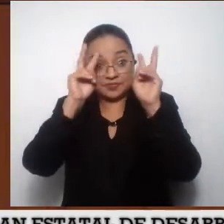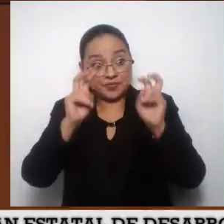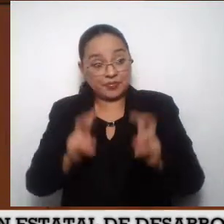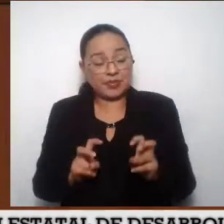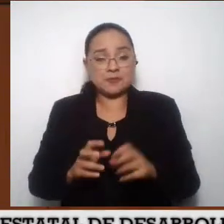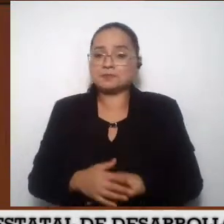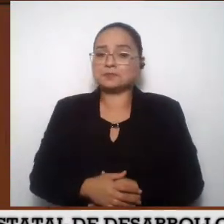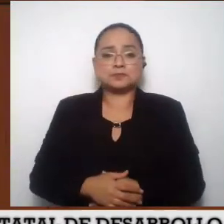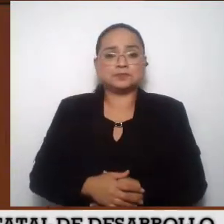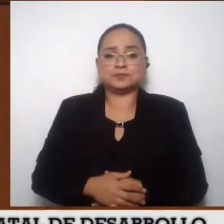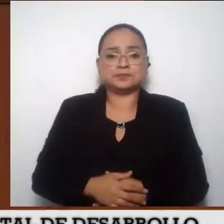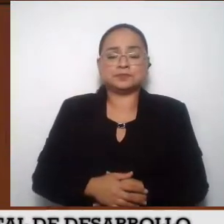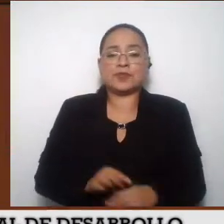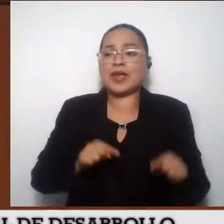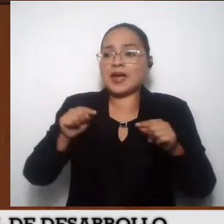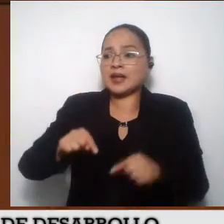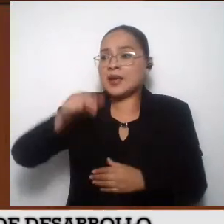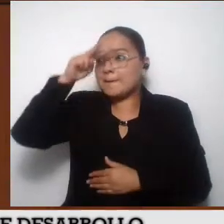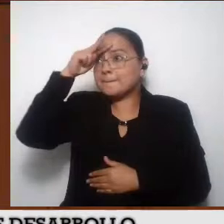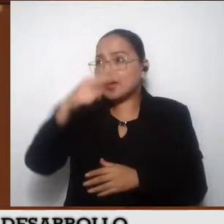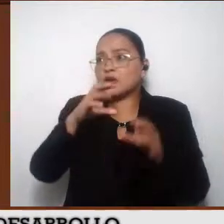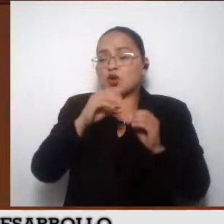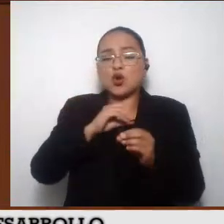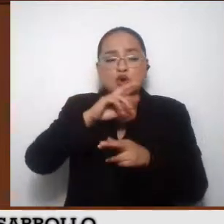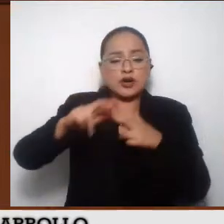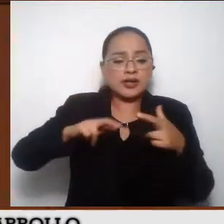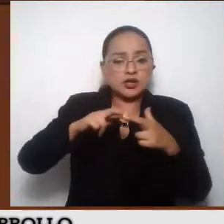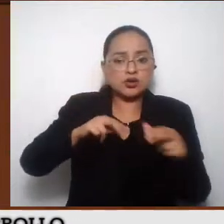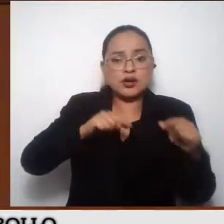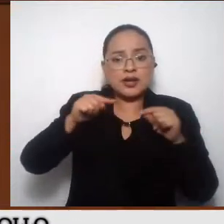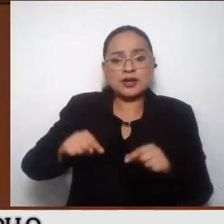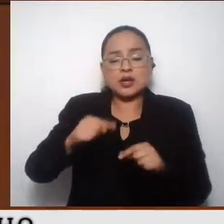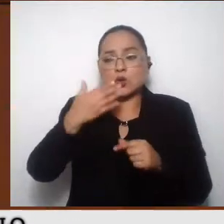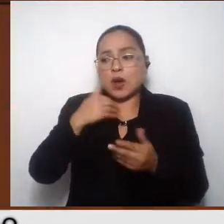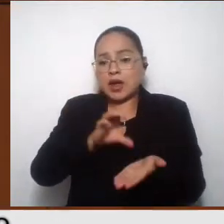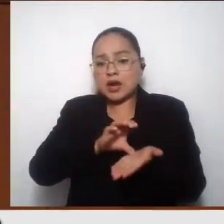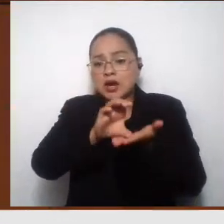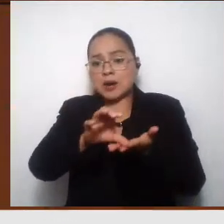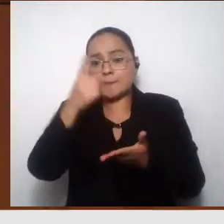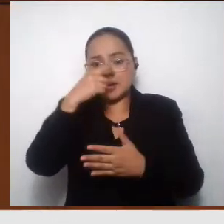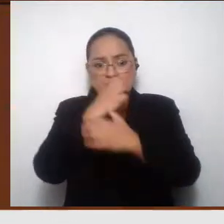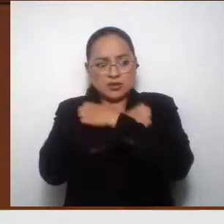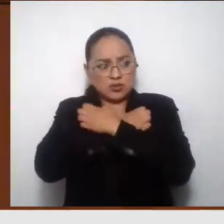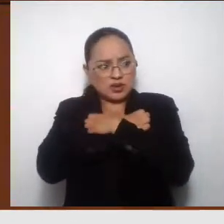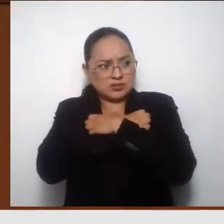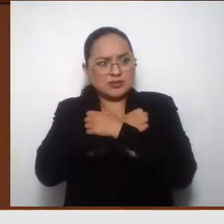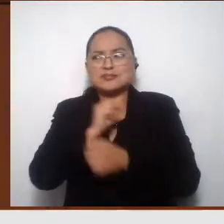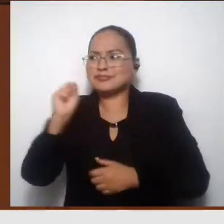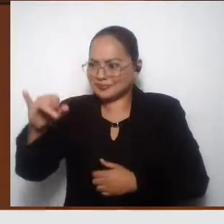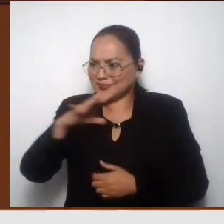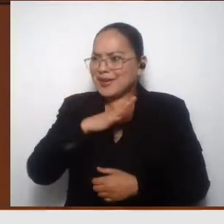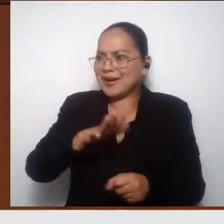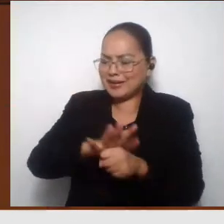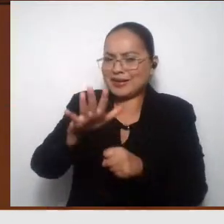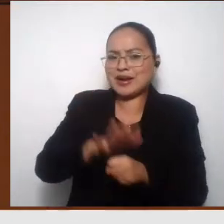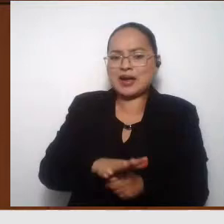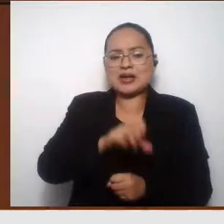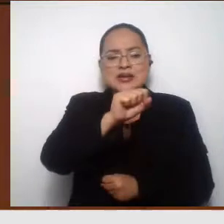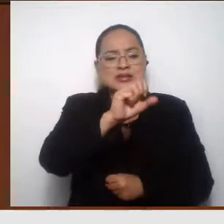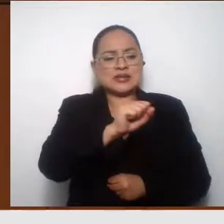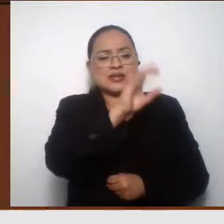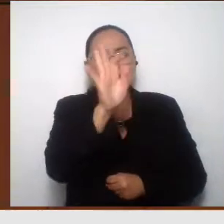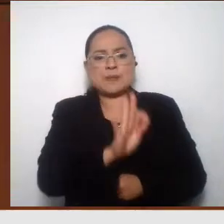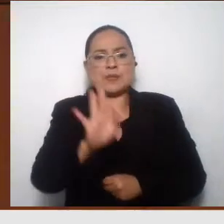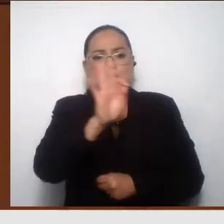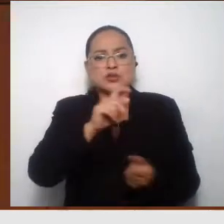decir que en nuestro país o en nuestra región no se invierte en educación, por ejemplo. Cerca del 60% del presupuesto